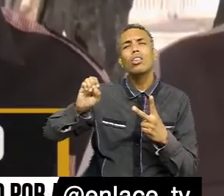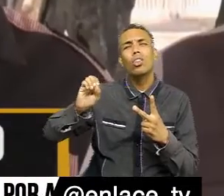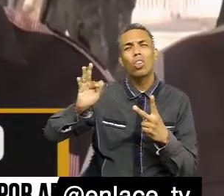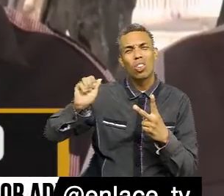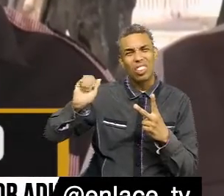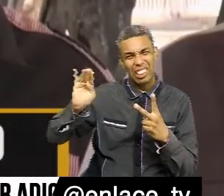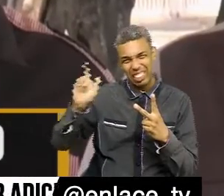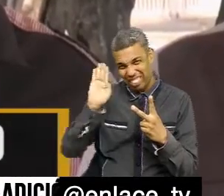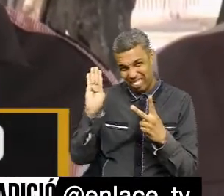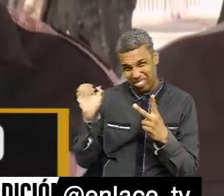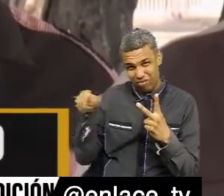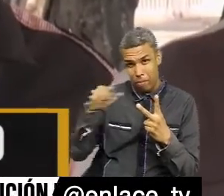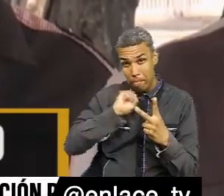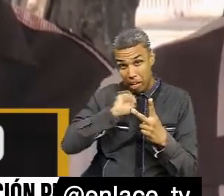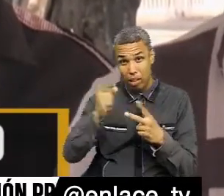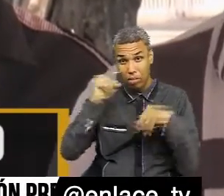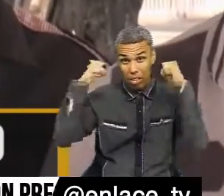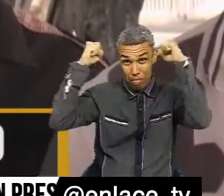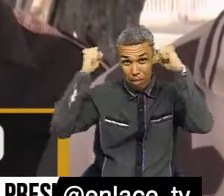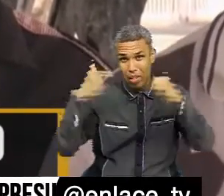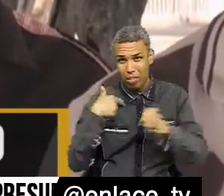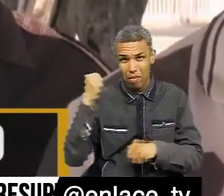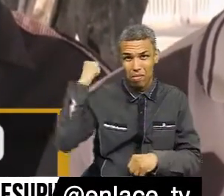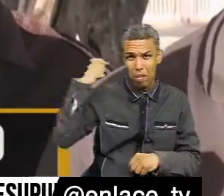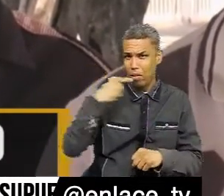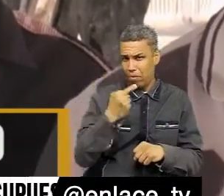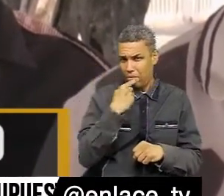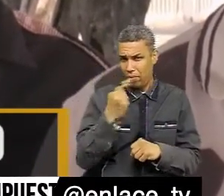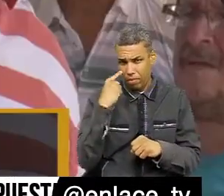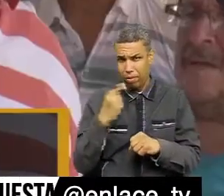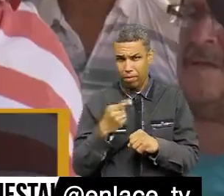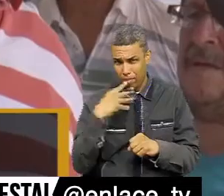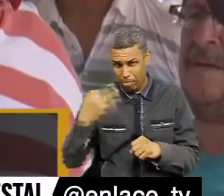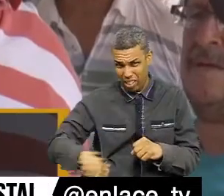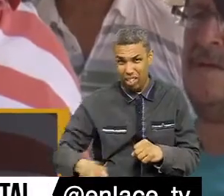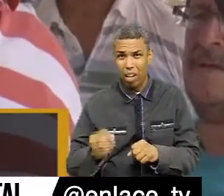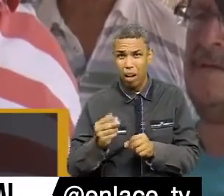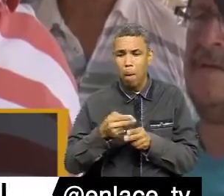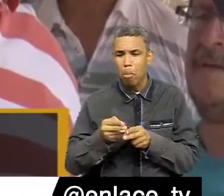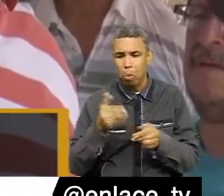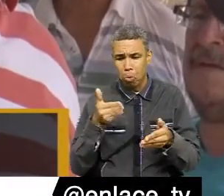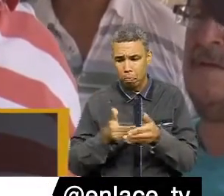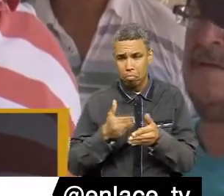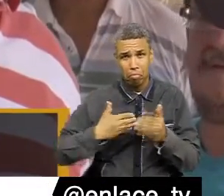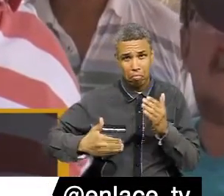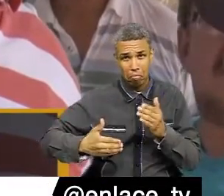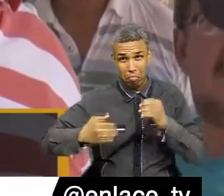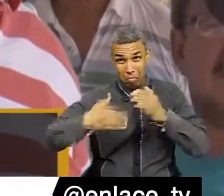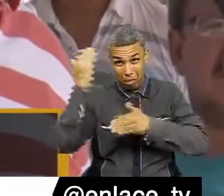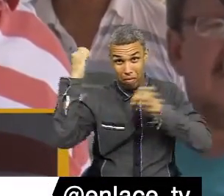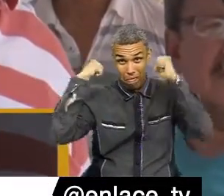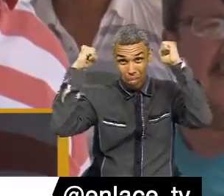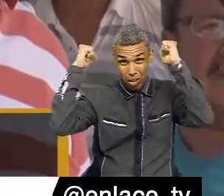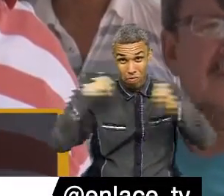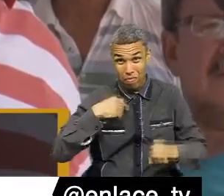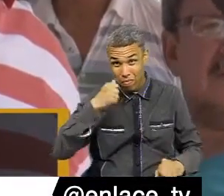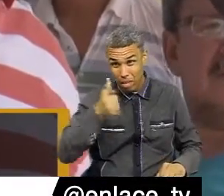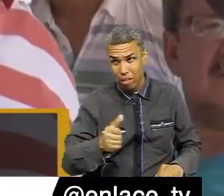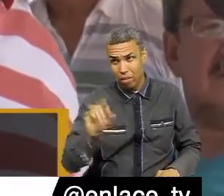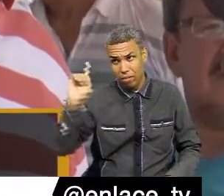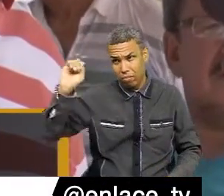lunes. Ellos mencionaron lo siguiente. Queremos desmentir de todas maneras públicamente sobre un cese de actividades que va a haber mañana. Nosotros